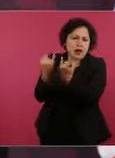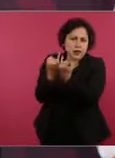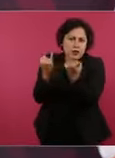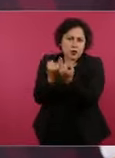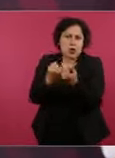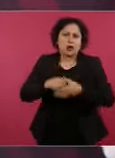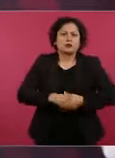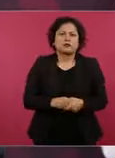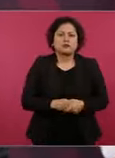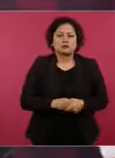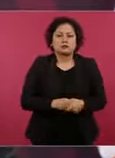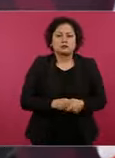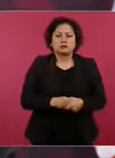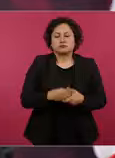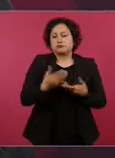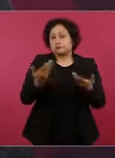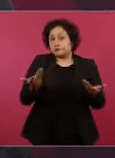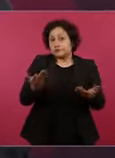que deseo es que